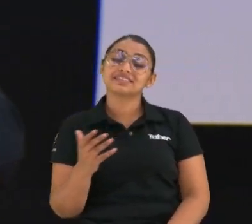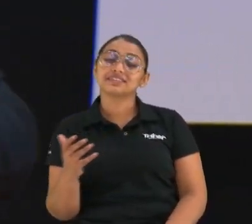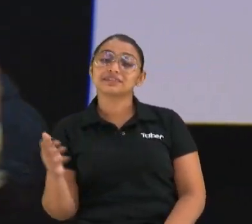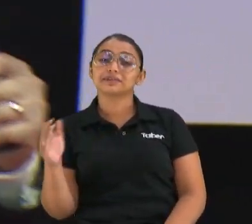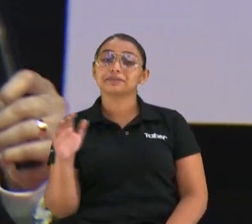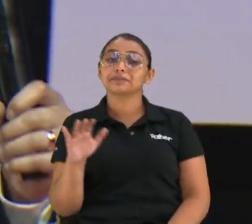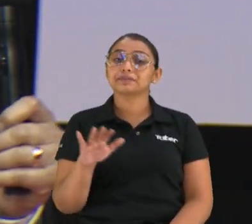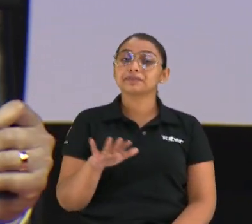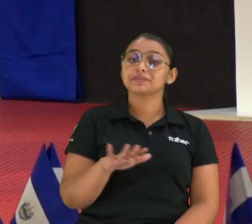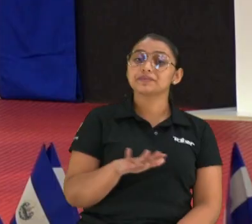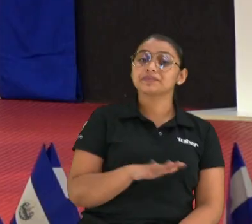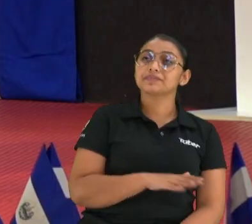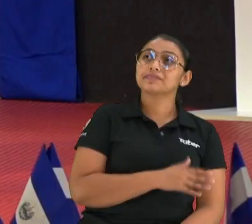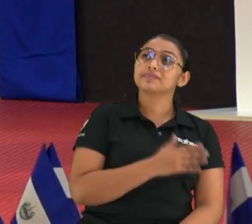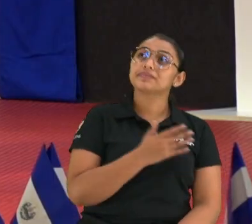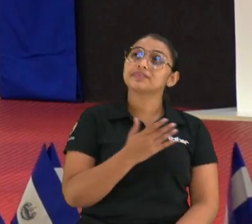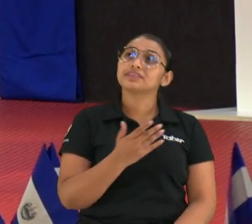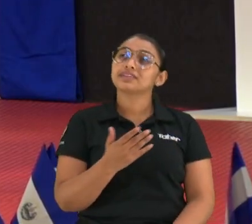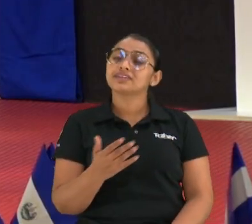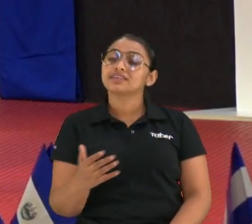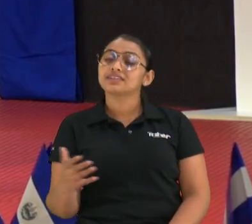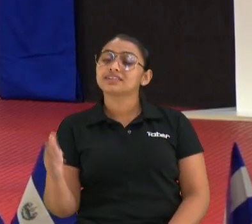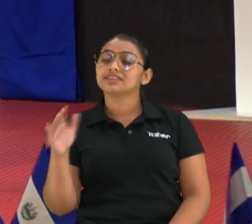Jane lo dígalo conmigo